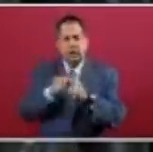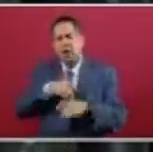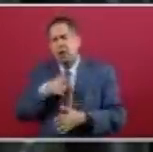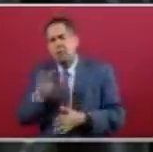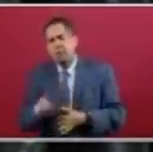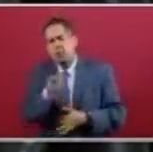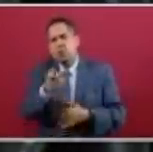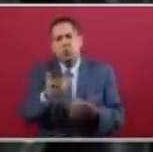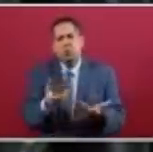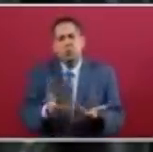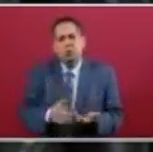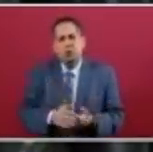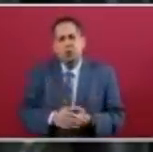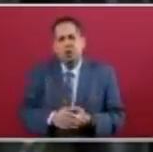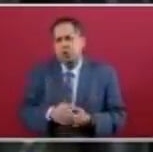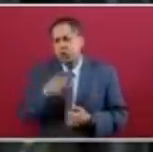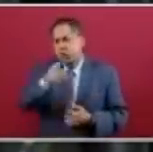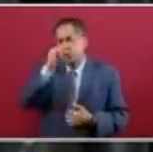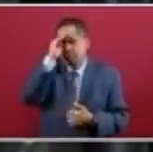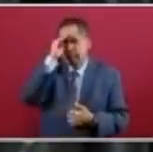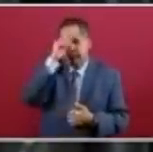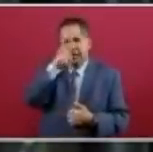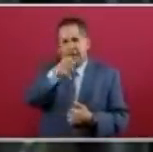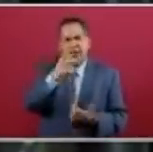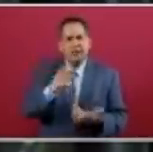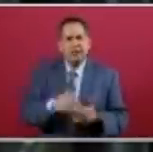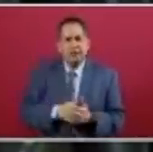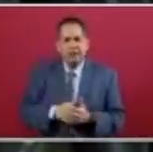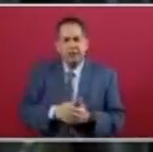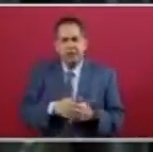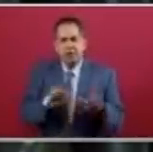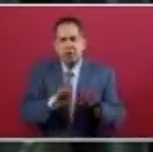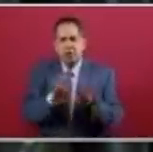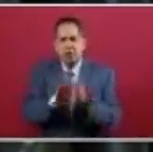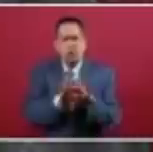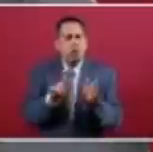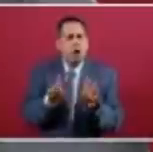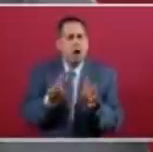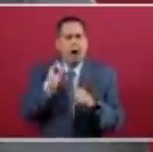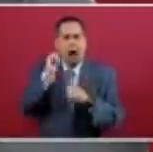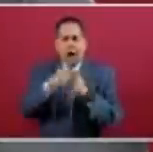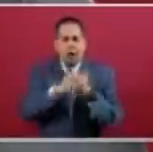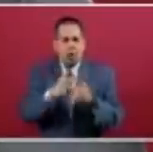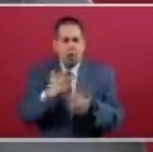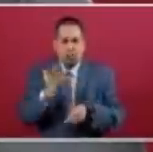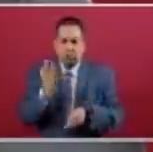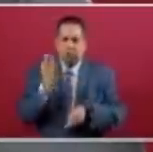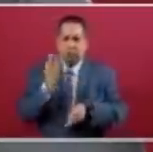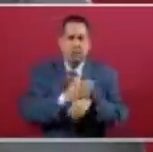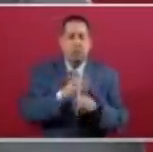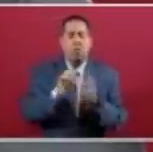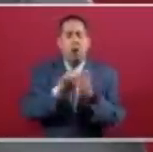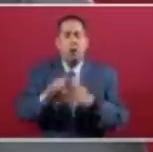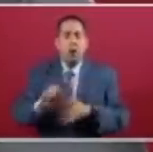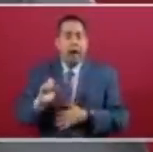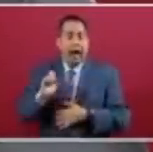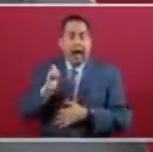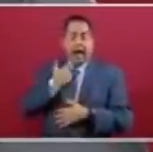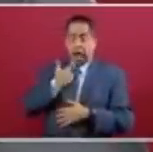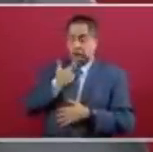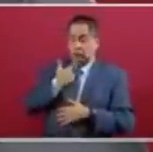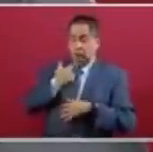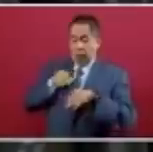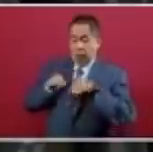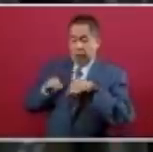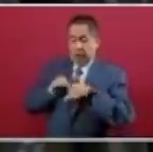sería, ¿planea implementar algún tipo de regulación, algún tipo de sanción para los funcionarios que a futuro